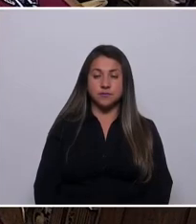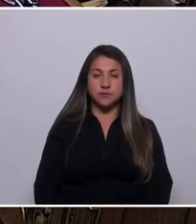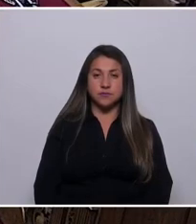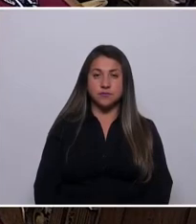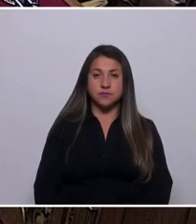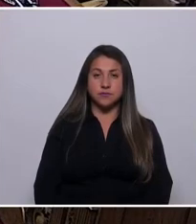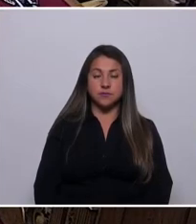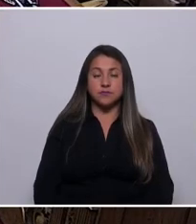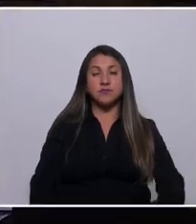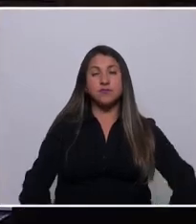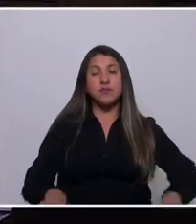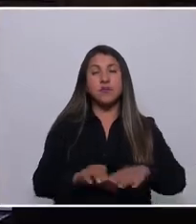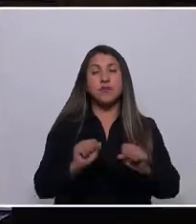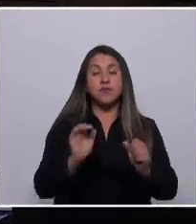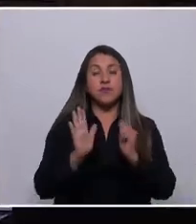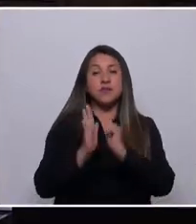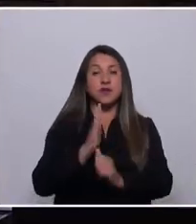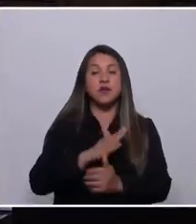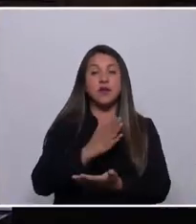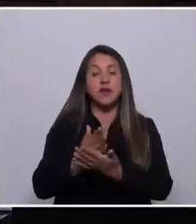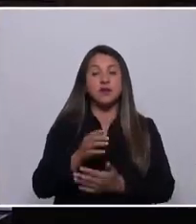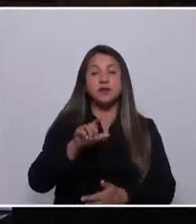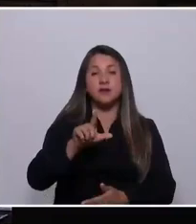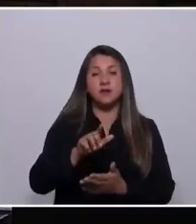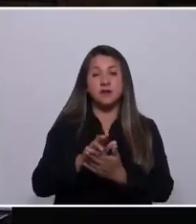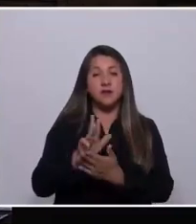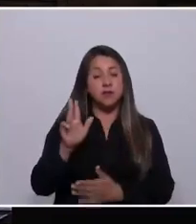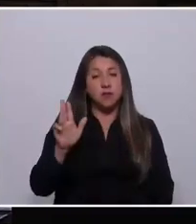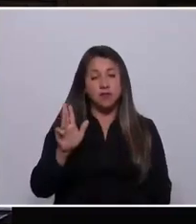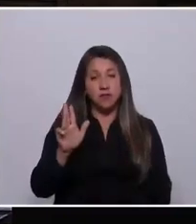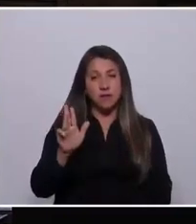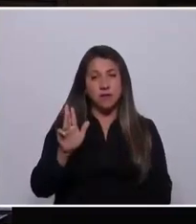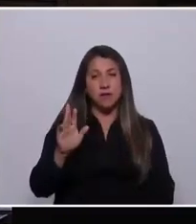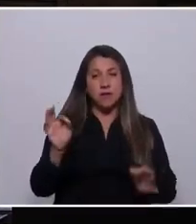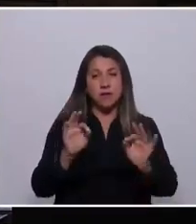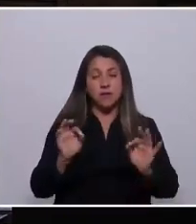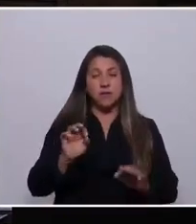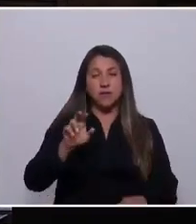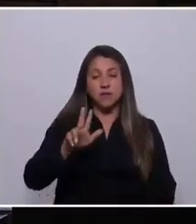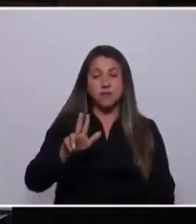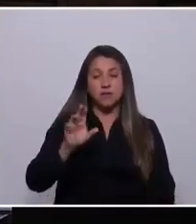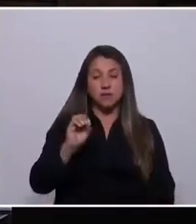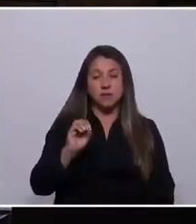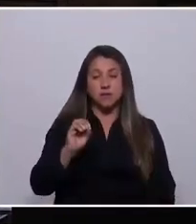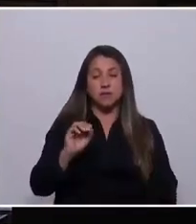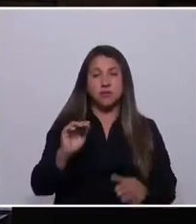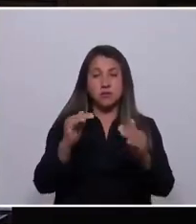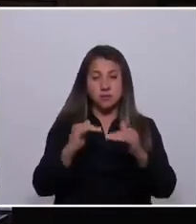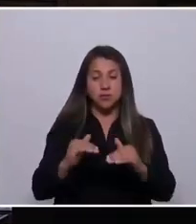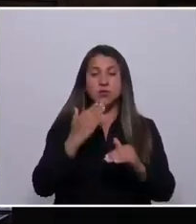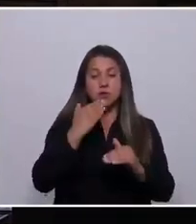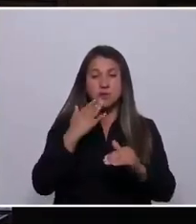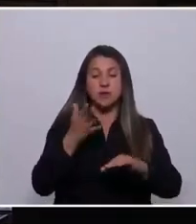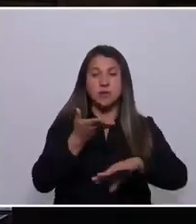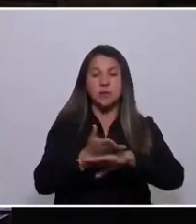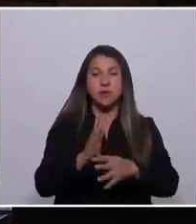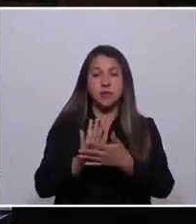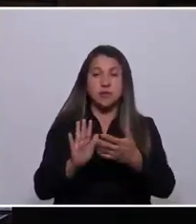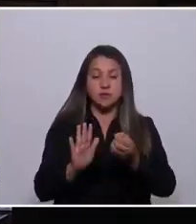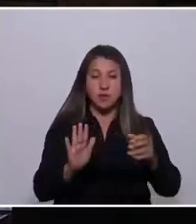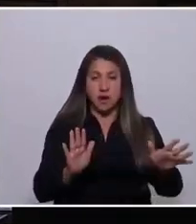Quedan retiradas hasta la indicación 79. La indicación 80 también había sido retirada por sus autores.